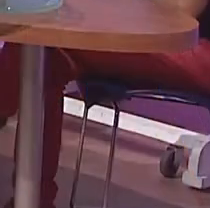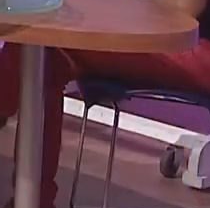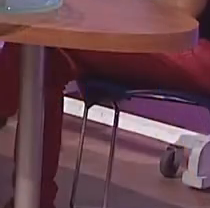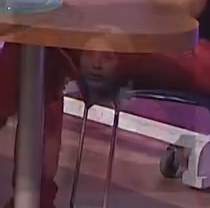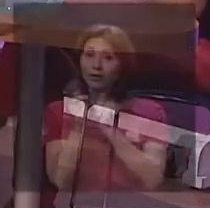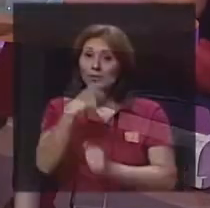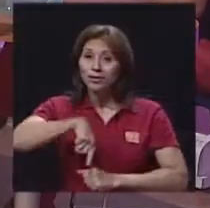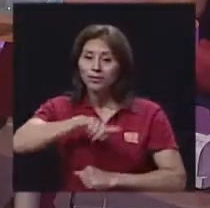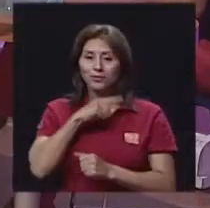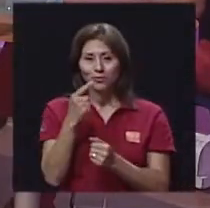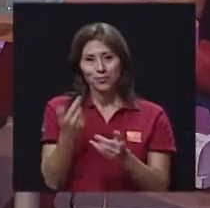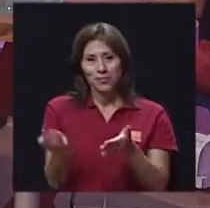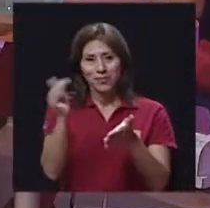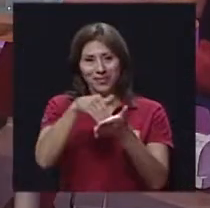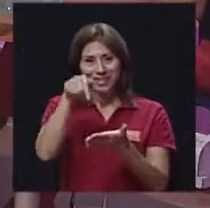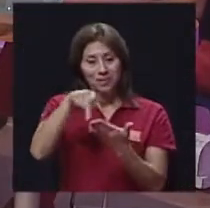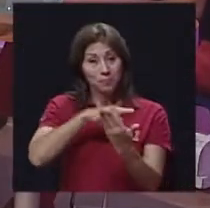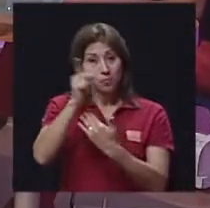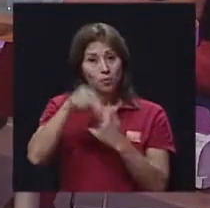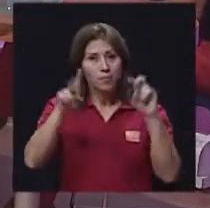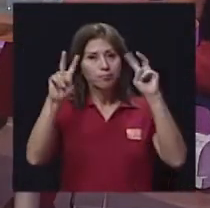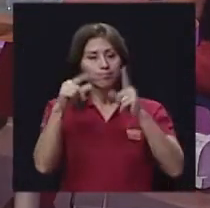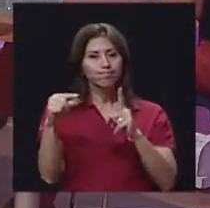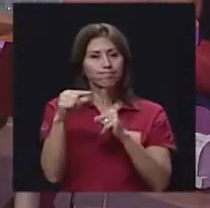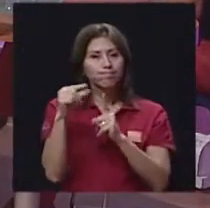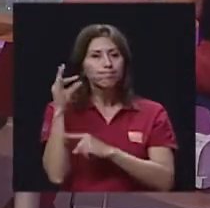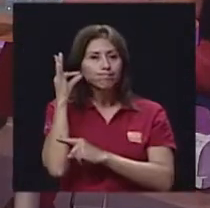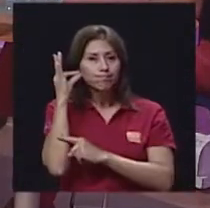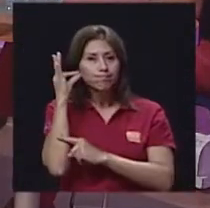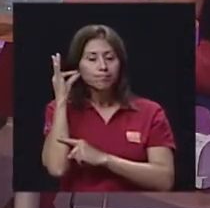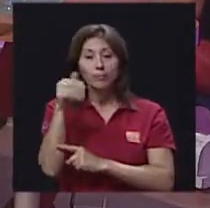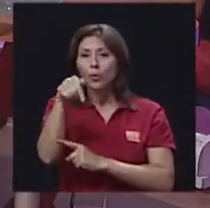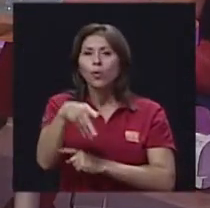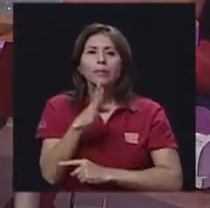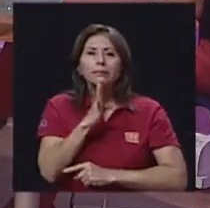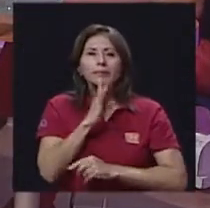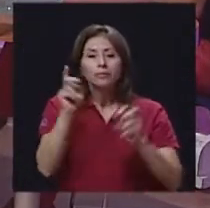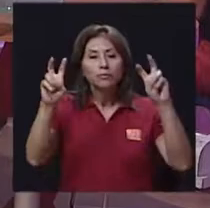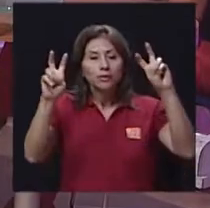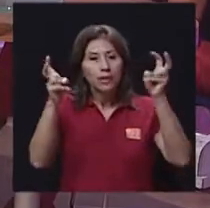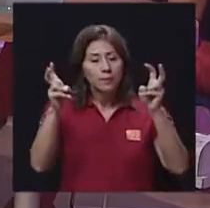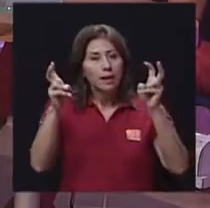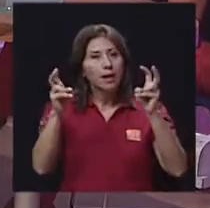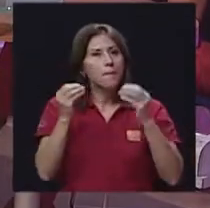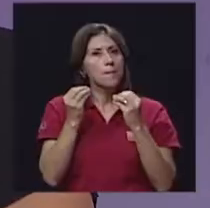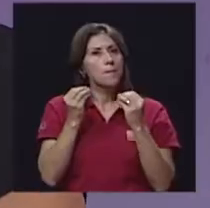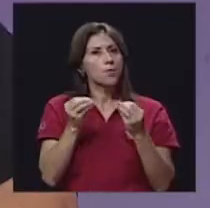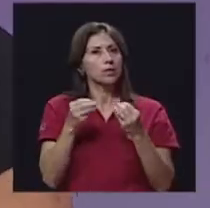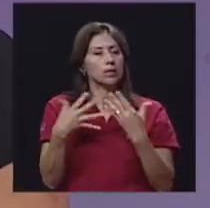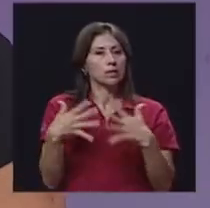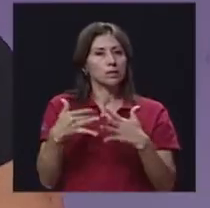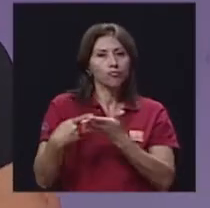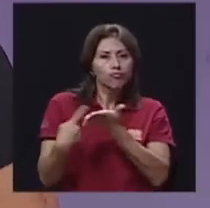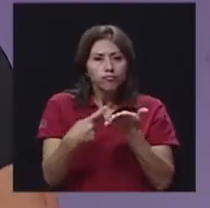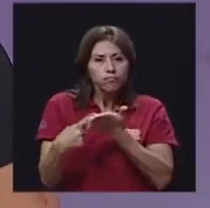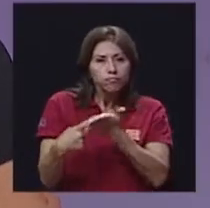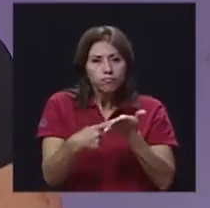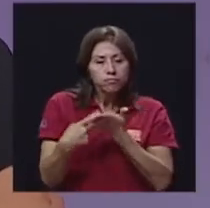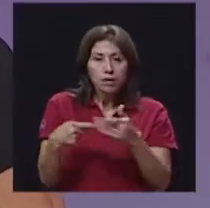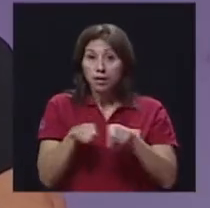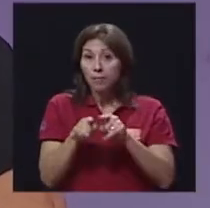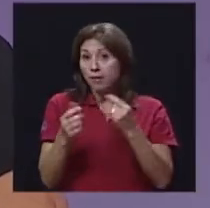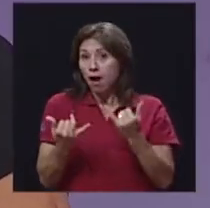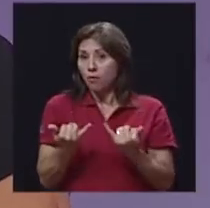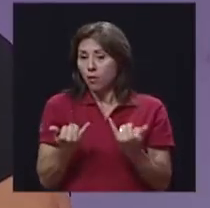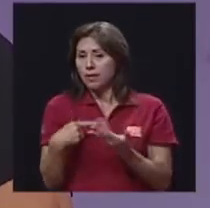por acompañarnos una vez más en Palabra de Mujer. Hoy vamos a hablar de un tema muy polémico y además muy vigente, que